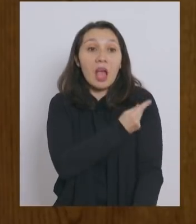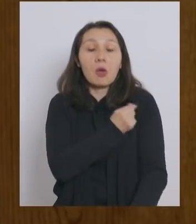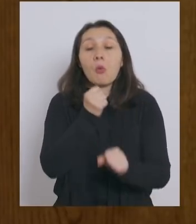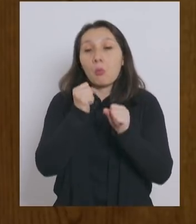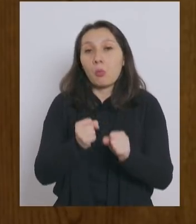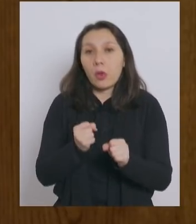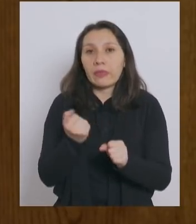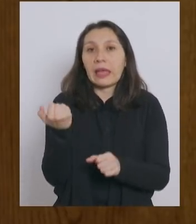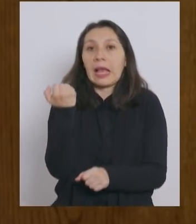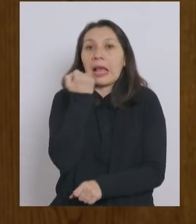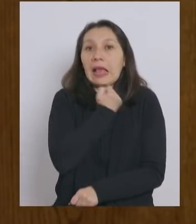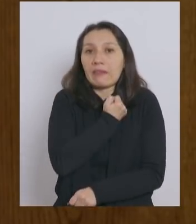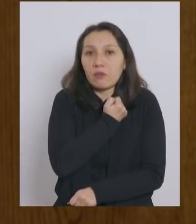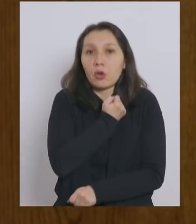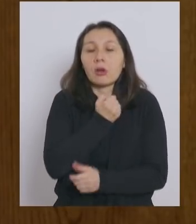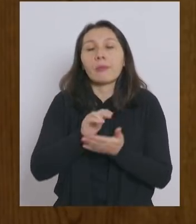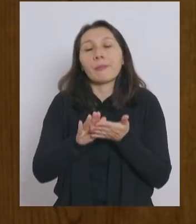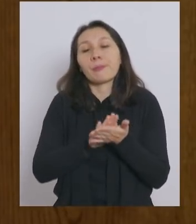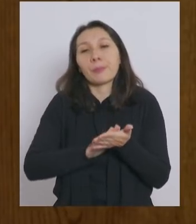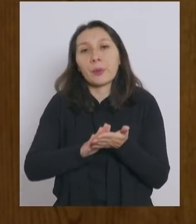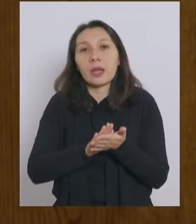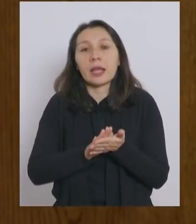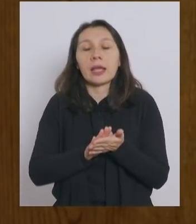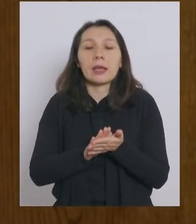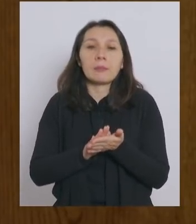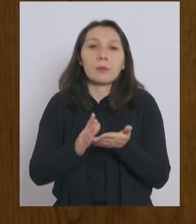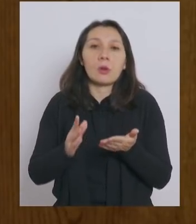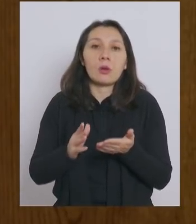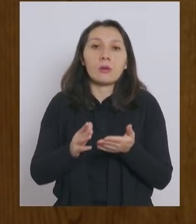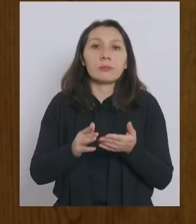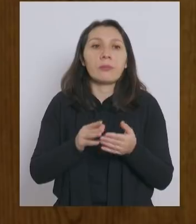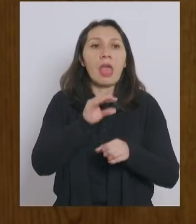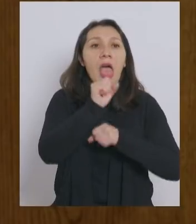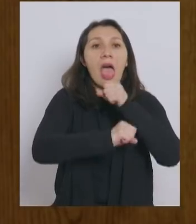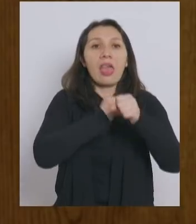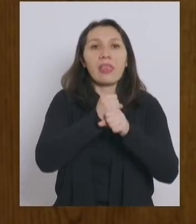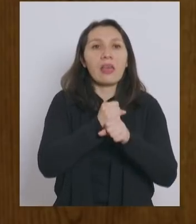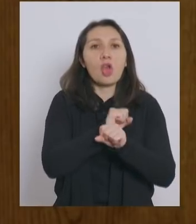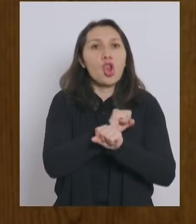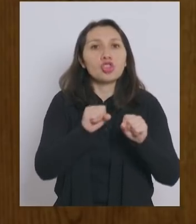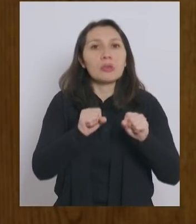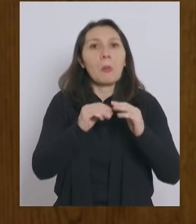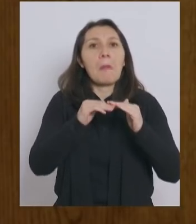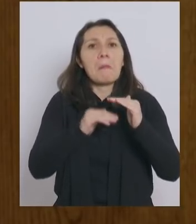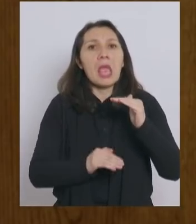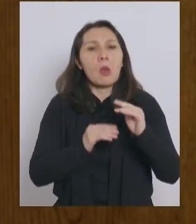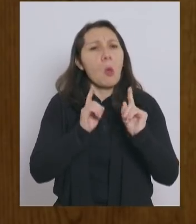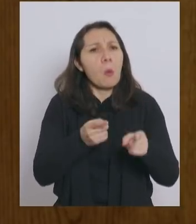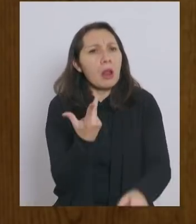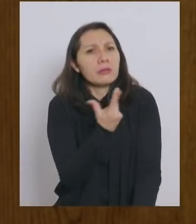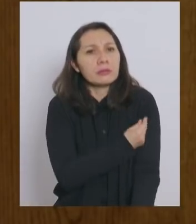ser administrada, por ejemplo, erróneamente en un grupo de edad que no correspondía.